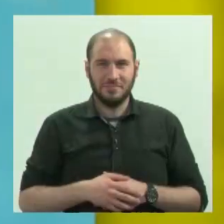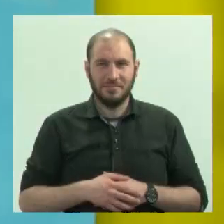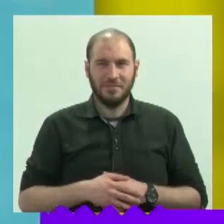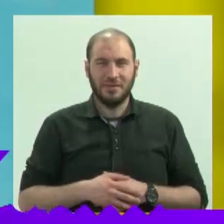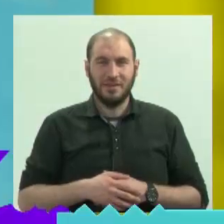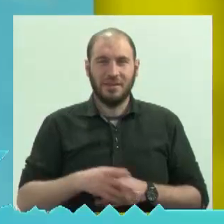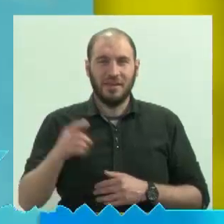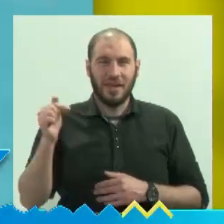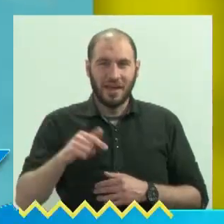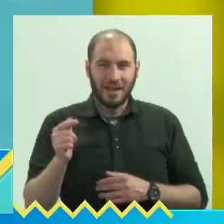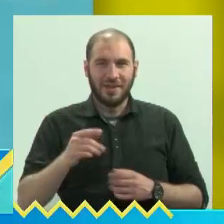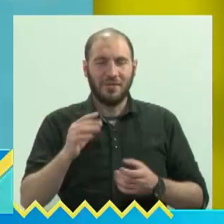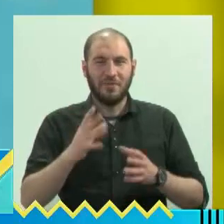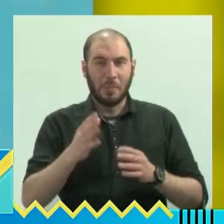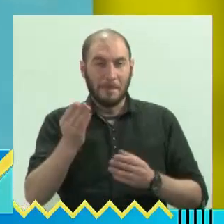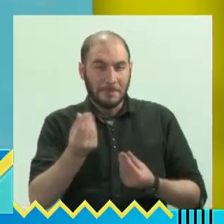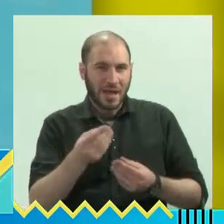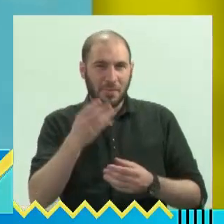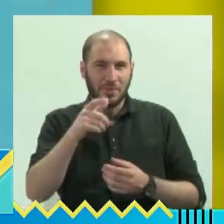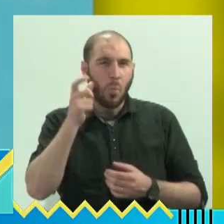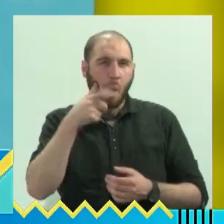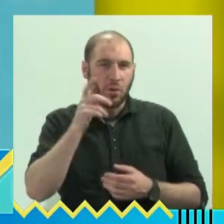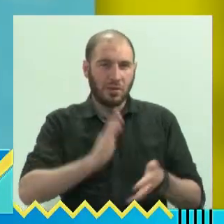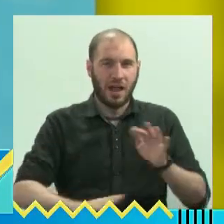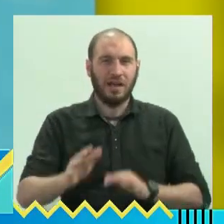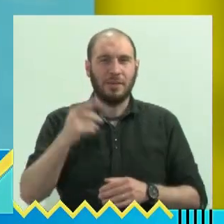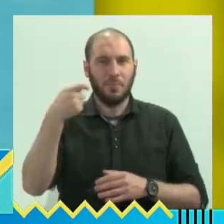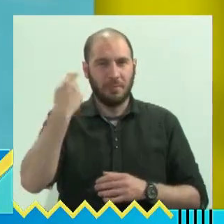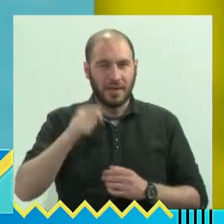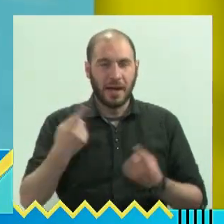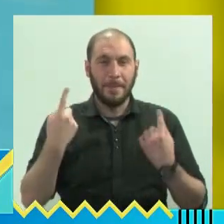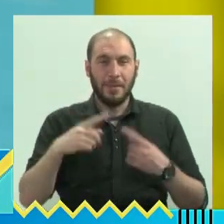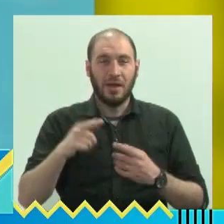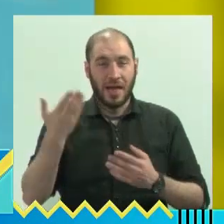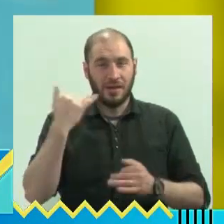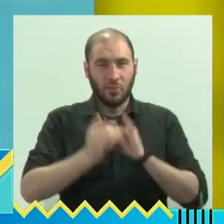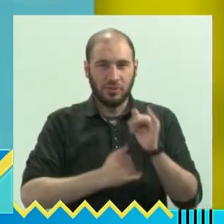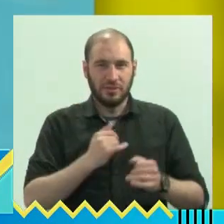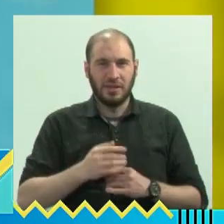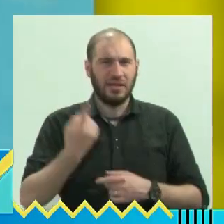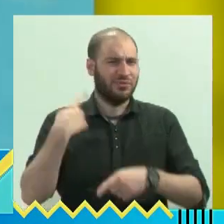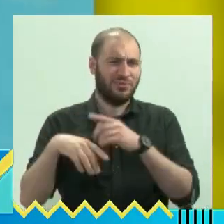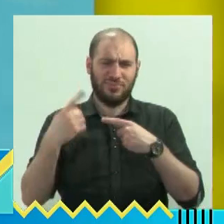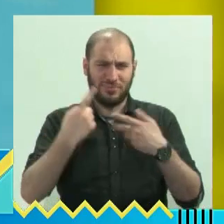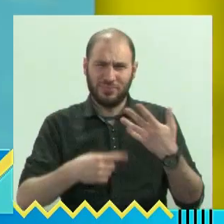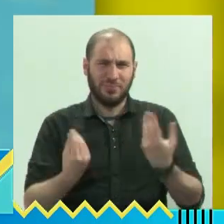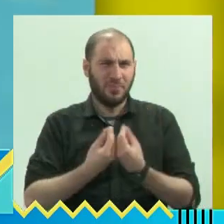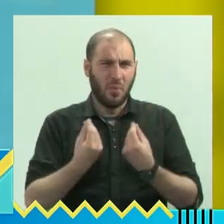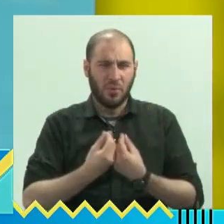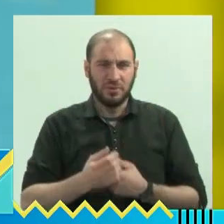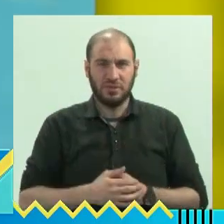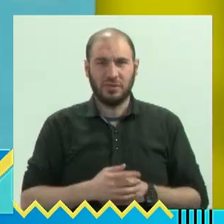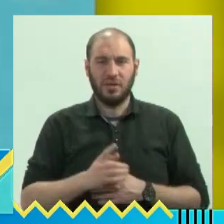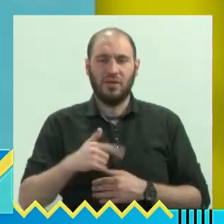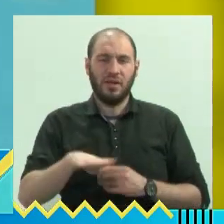Le ha querido dar el tinte de terror nuestra producción a este programa, pero lo decíamos, ¿sí? Muchas historias, muchas leyendas